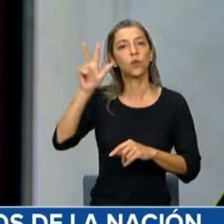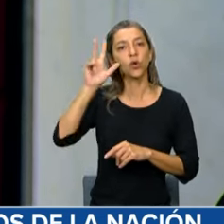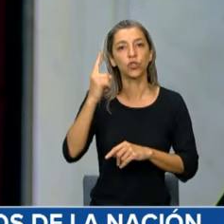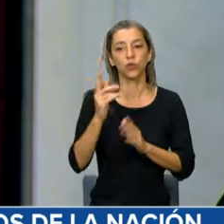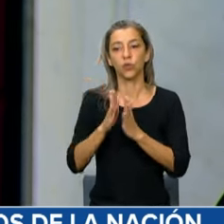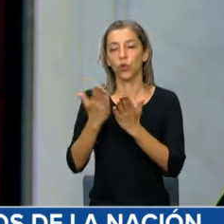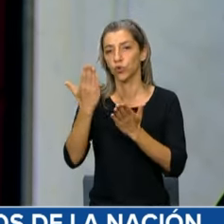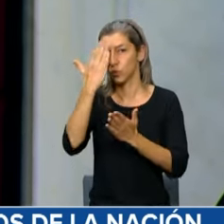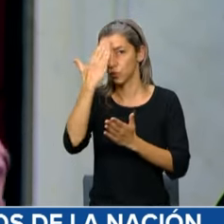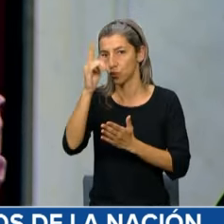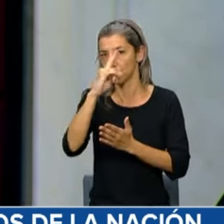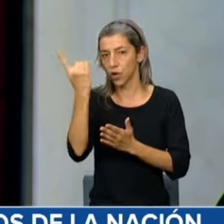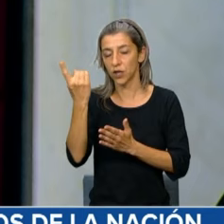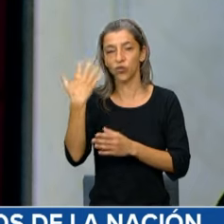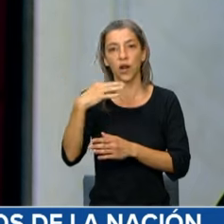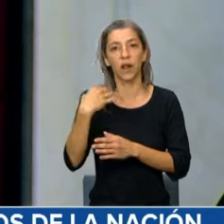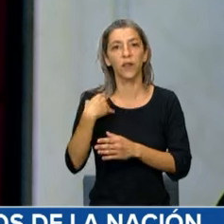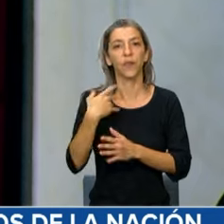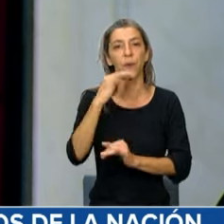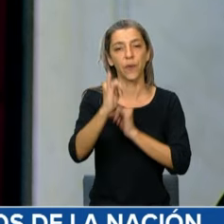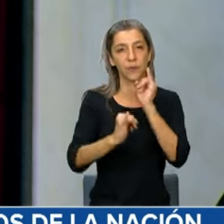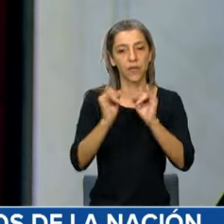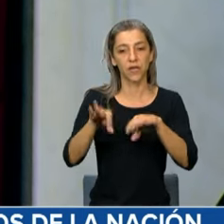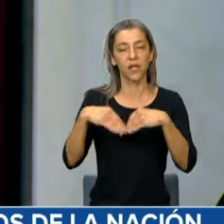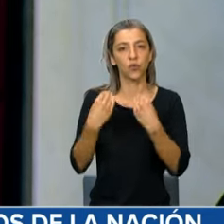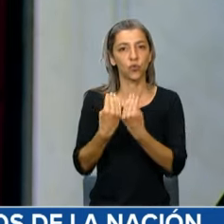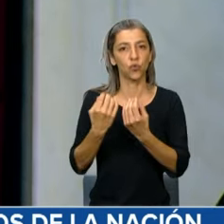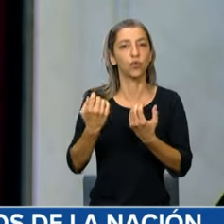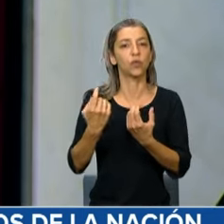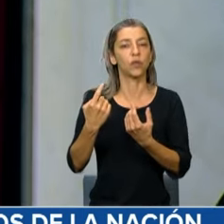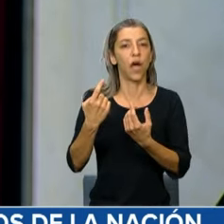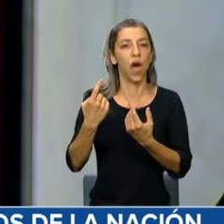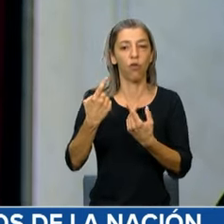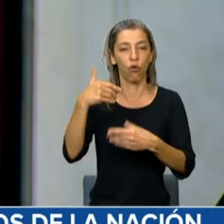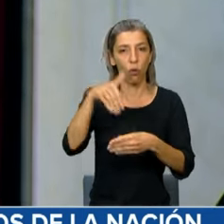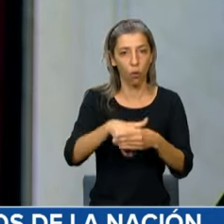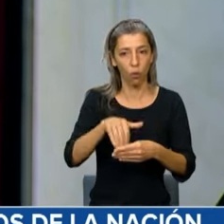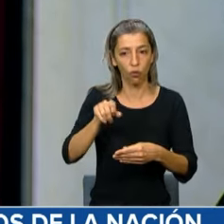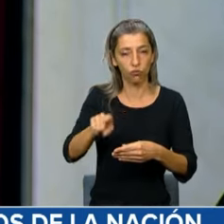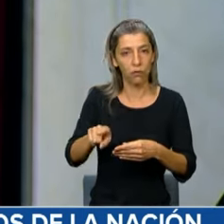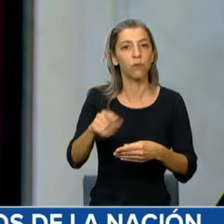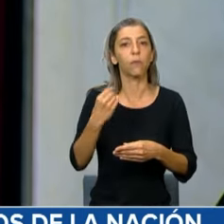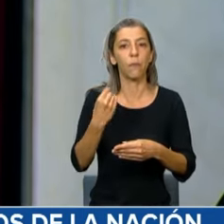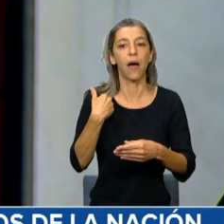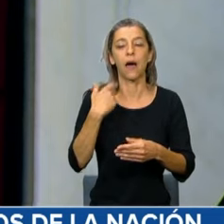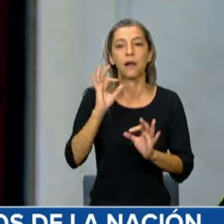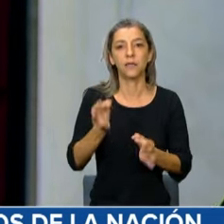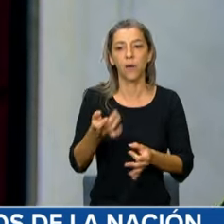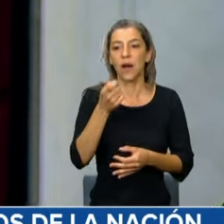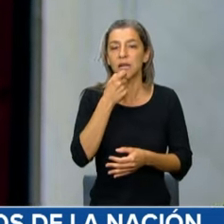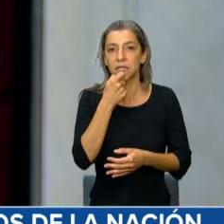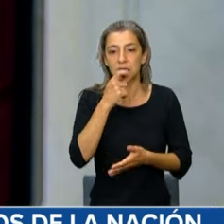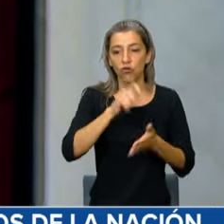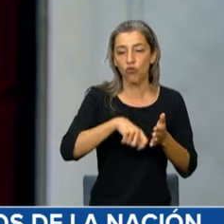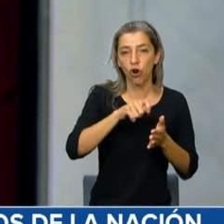Constitución nacional el resultado de la votación a fin de establecer si las adiciones o